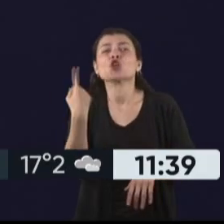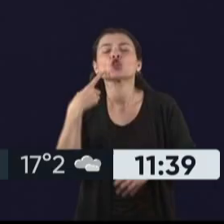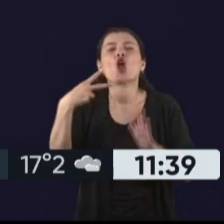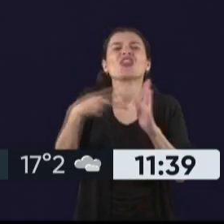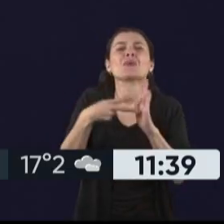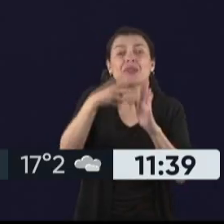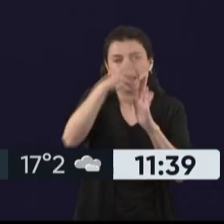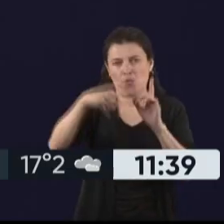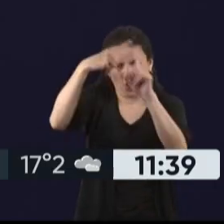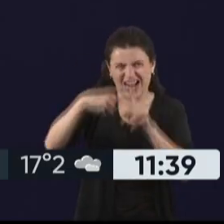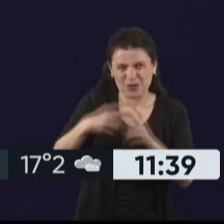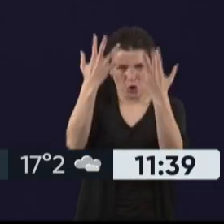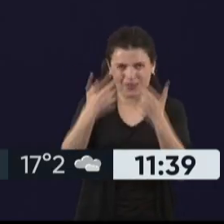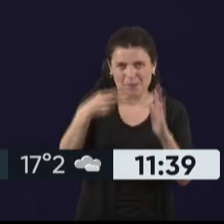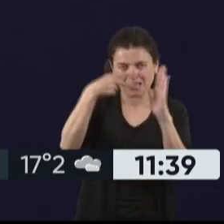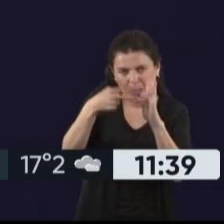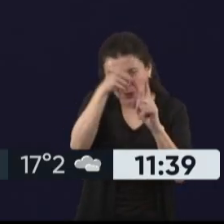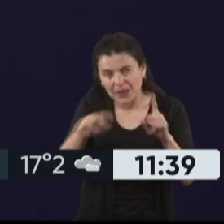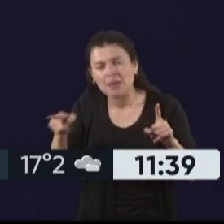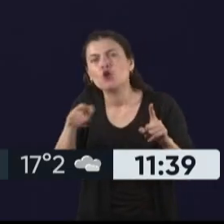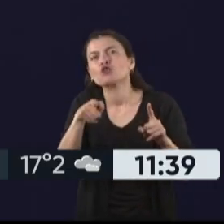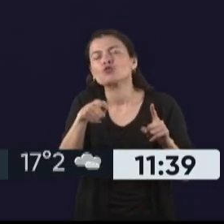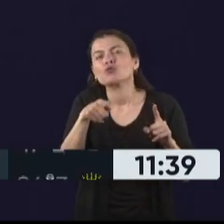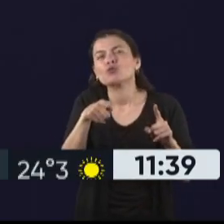cantidad de